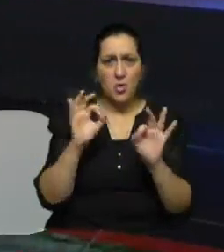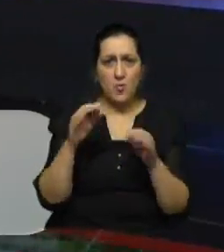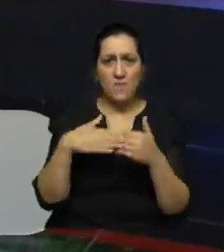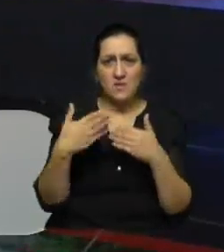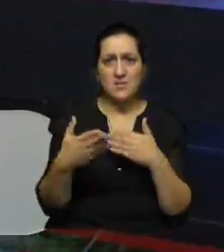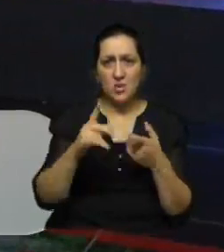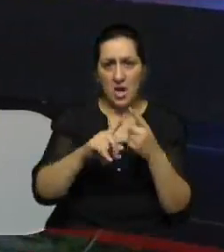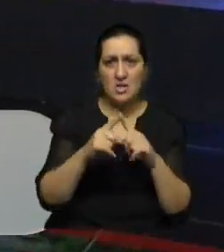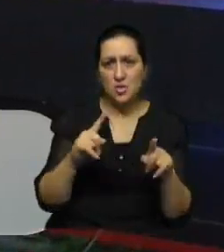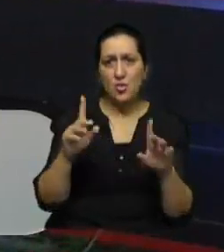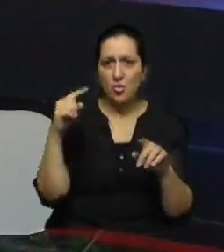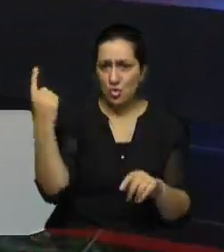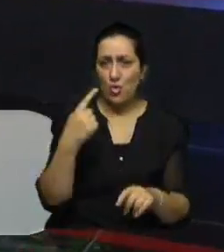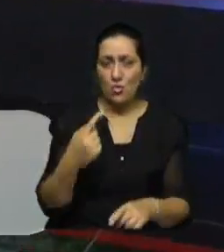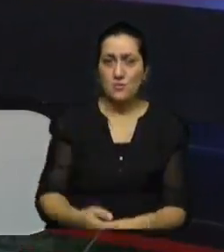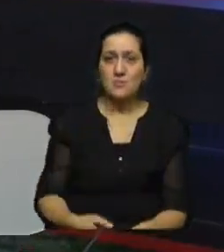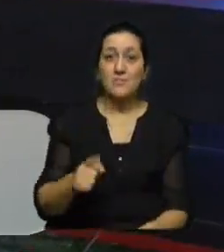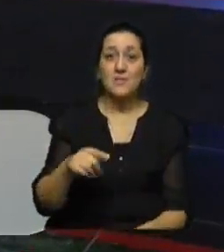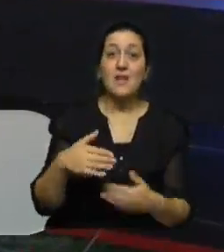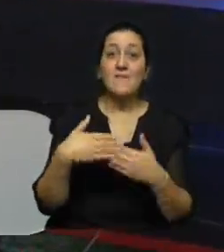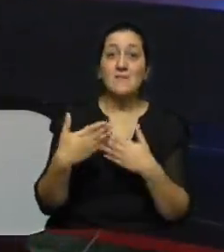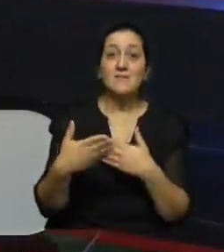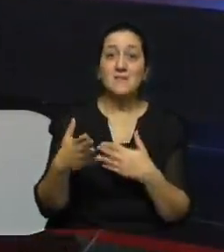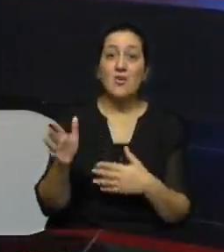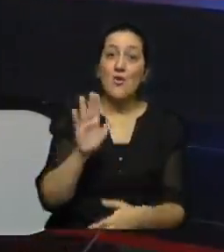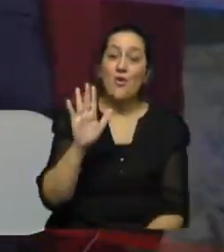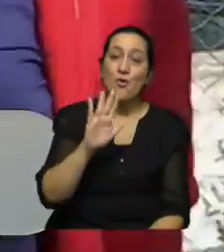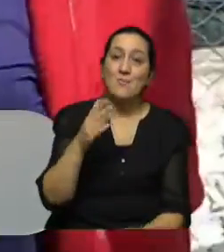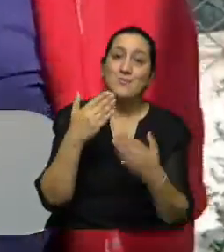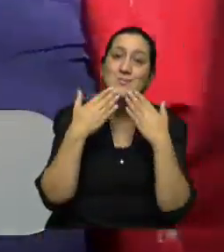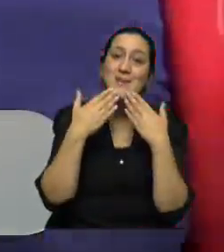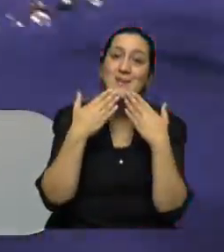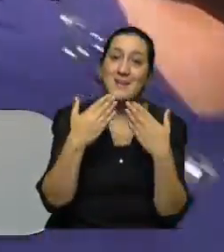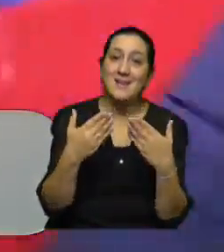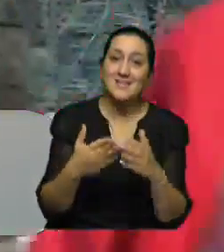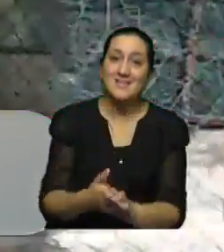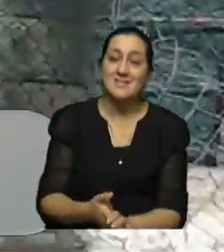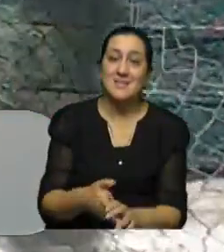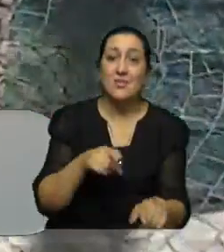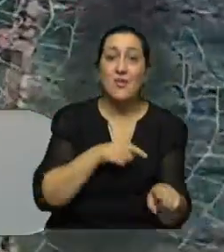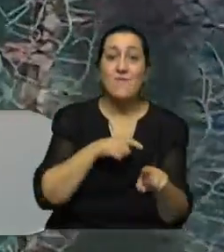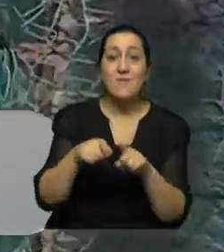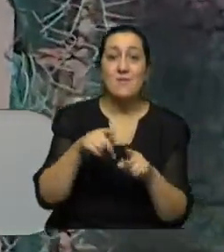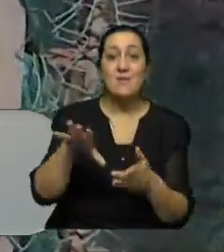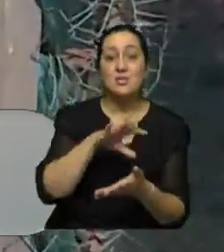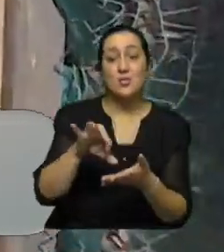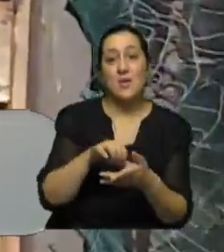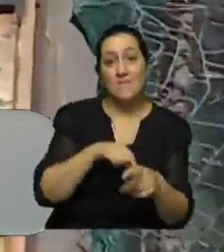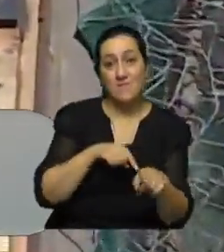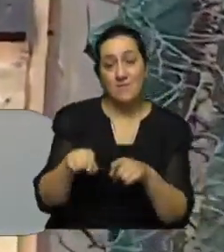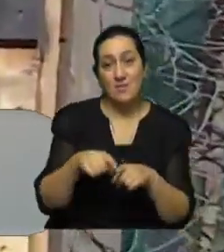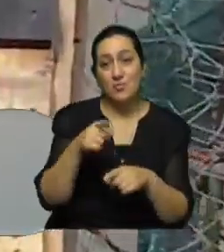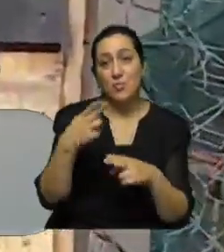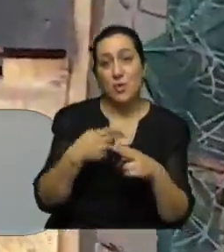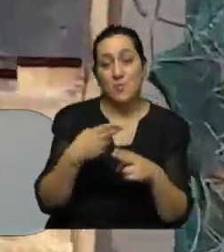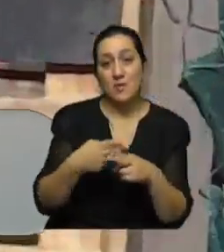llevo con todos. Bien, excelente. Salió la vecina acá. Bueno, vecina, gracias por salir. Estamos en vivo para Ciudad Viva, para TV Ciudad. ¿Cómo es su